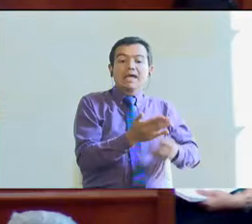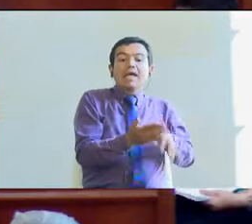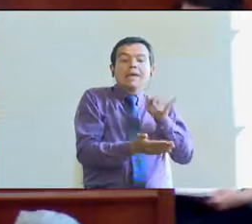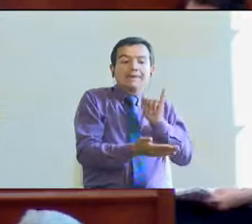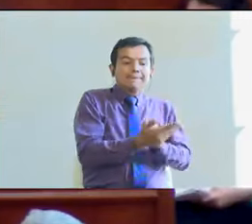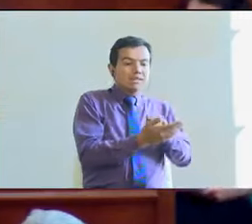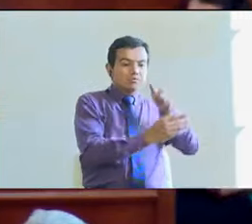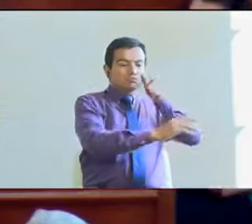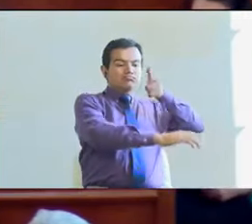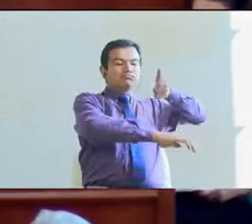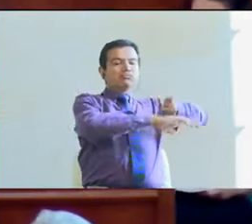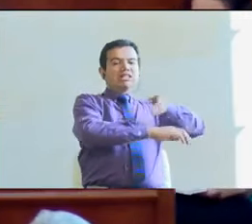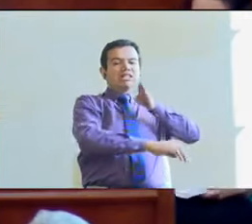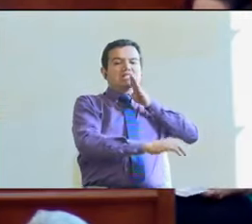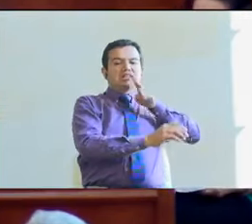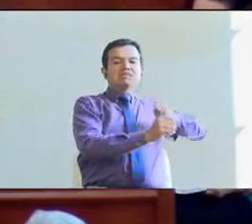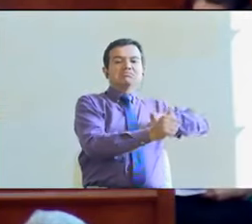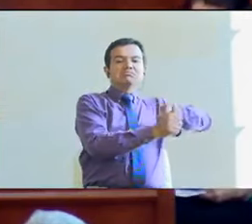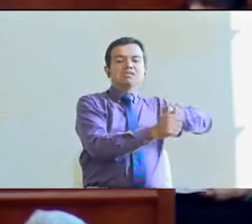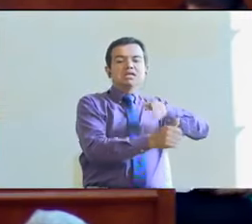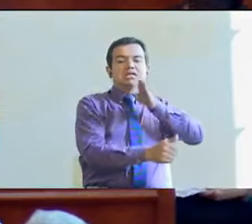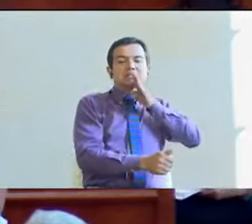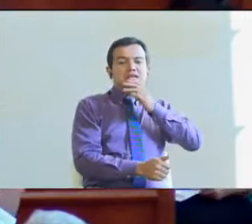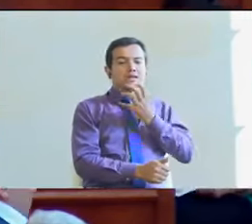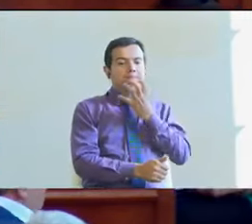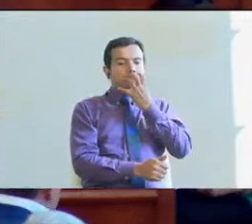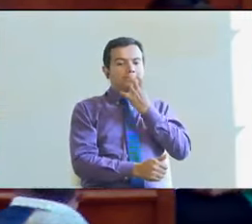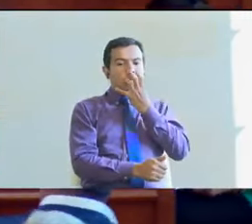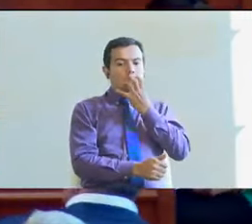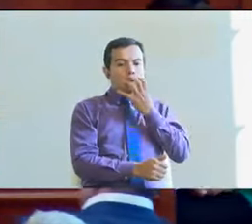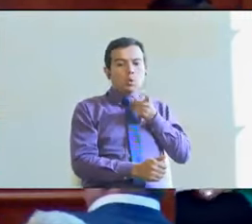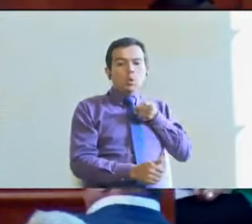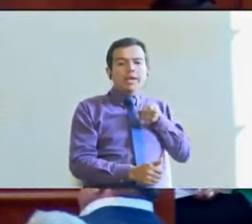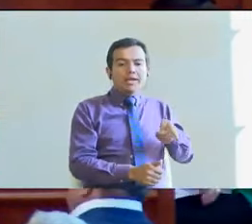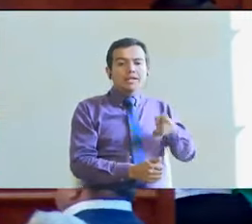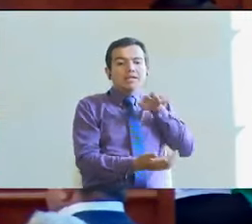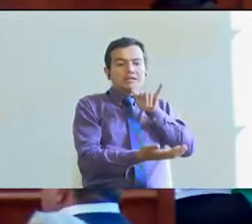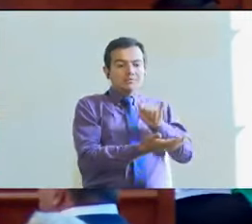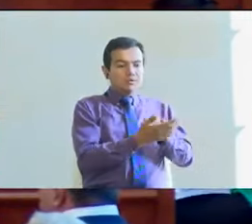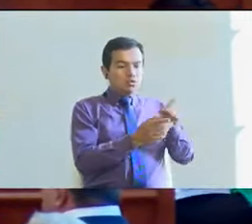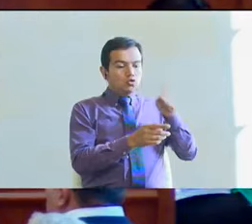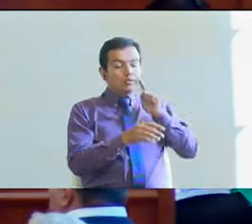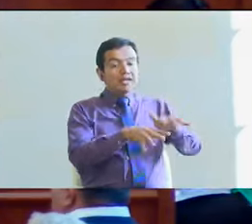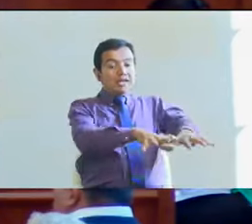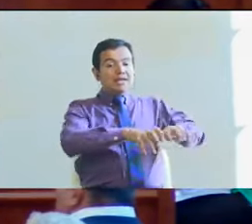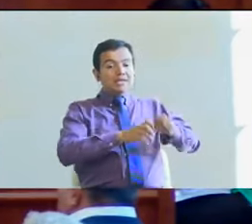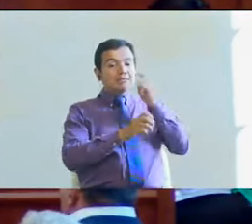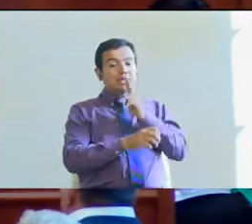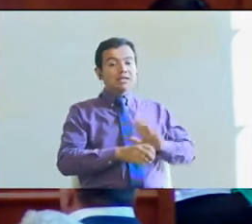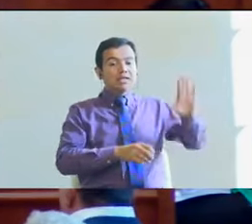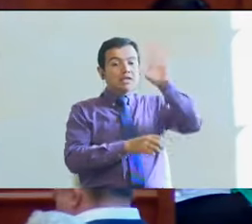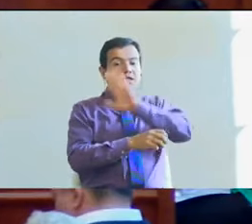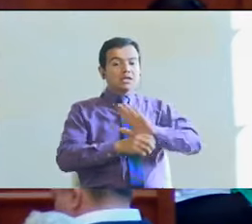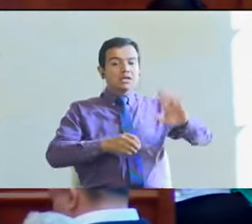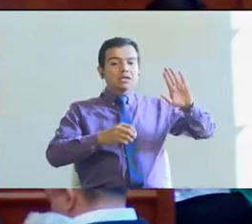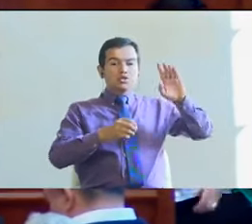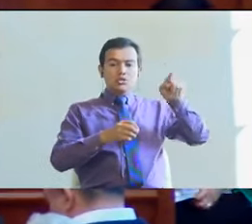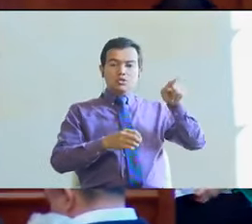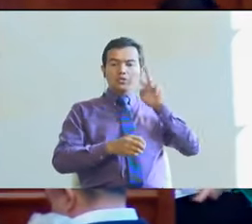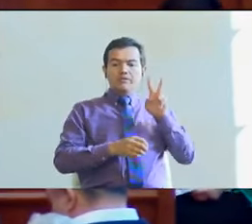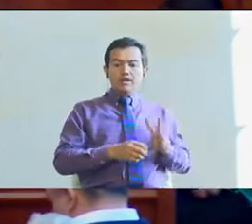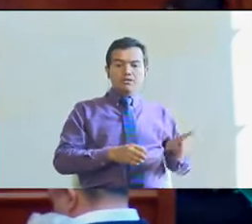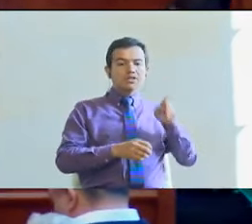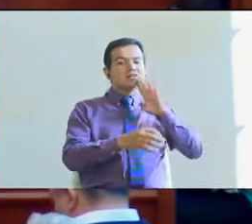Maduro en su intento de acallar la asamblea nacional de Venezuela que ha sido democráticamente elegida